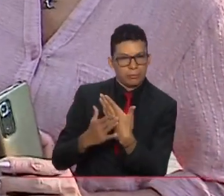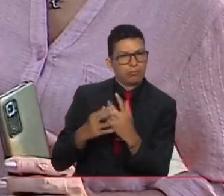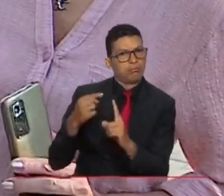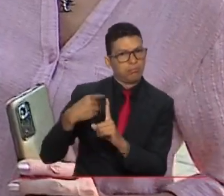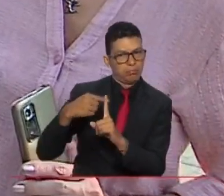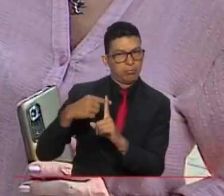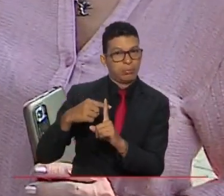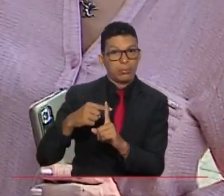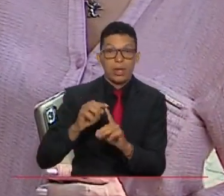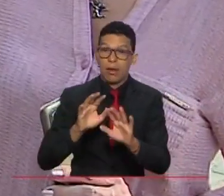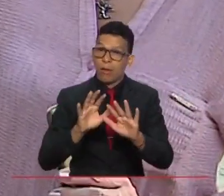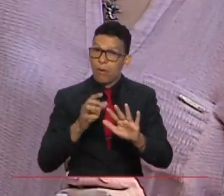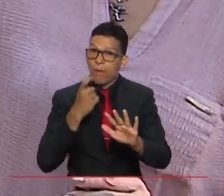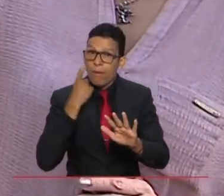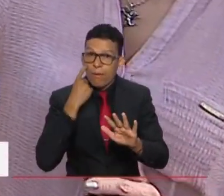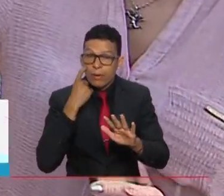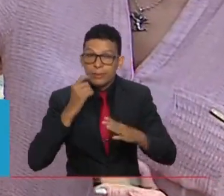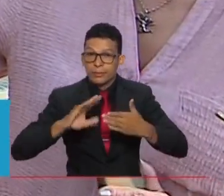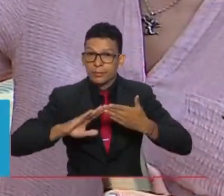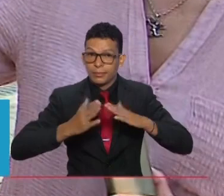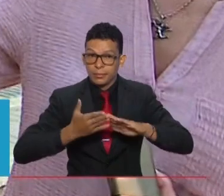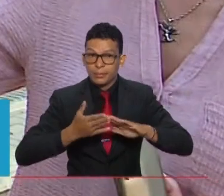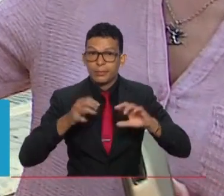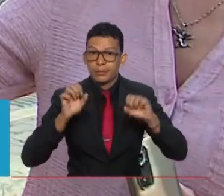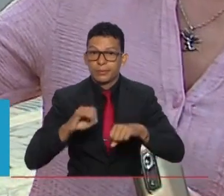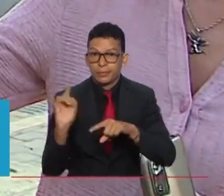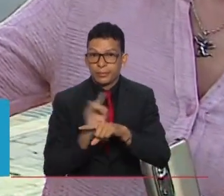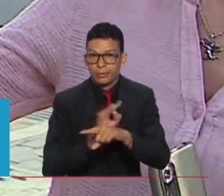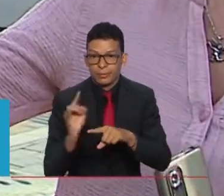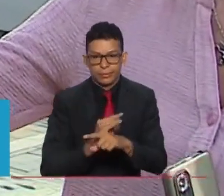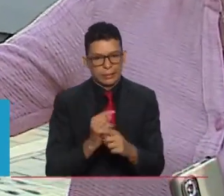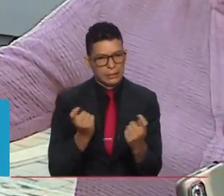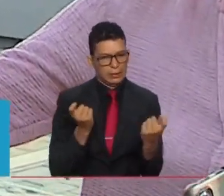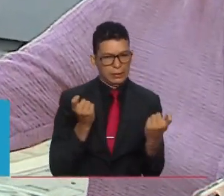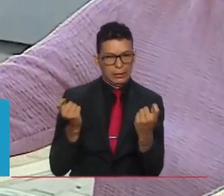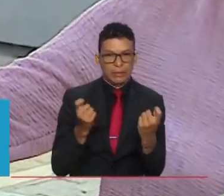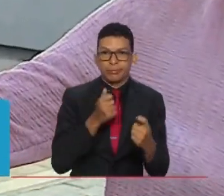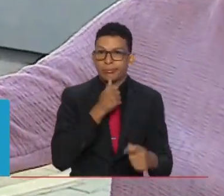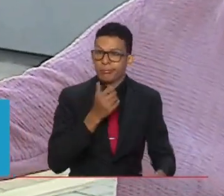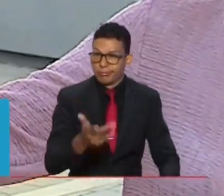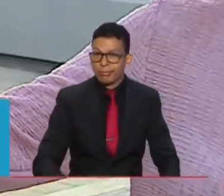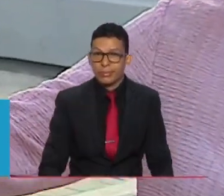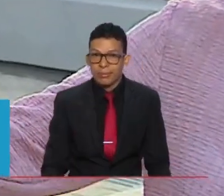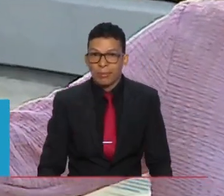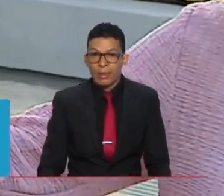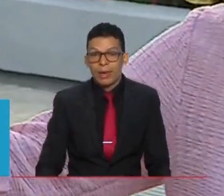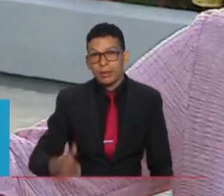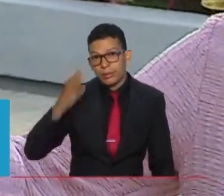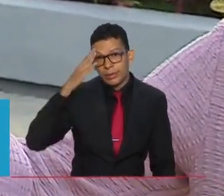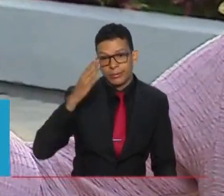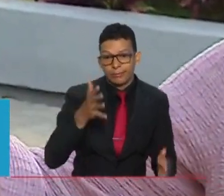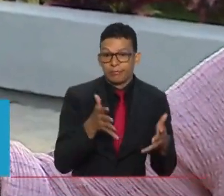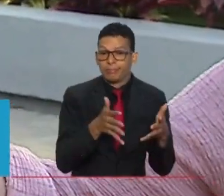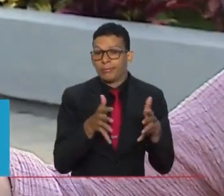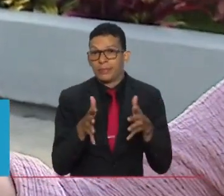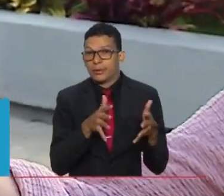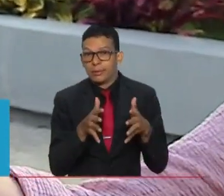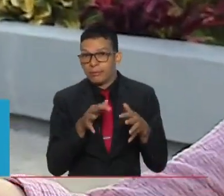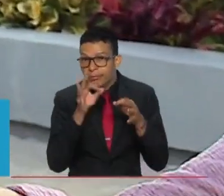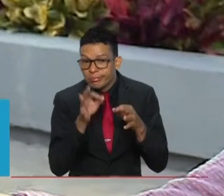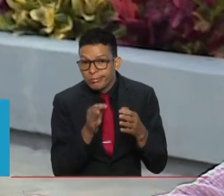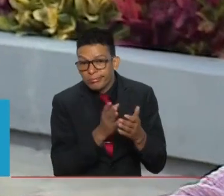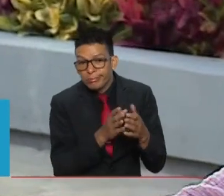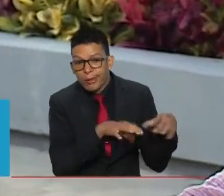Sin embargo, tenemos que hacer un llamado a toda la comunidad para el uso racional del agua, ya que estos son pronósticos, no sabemos cómo va a ser